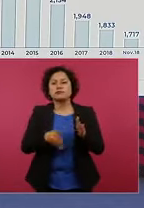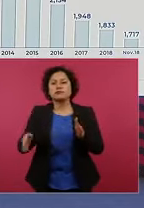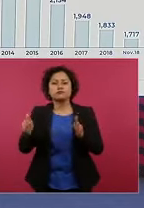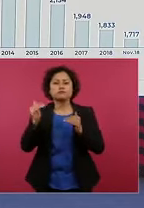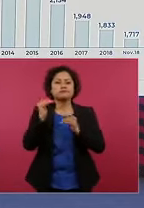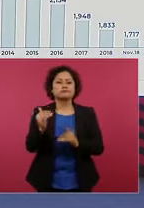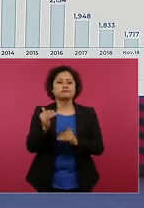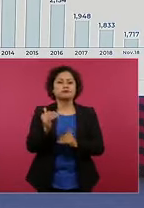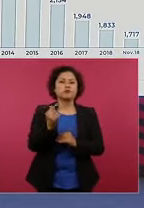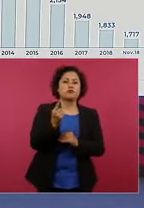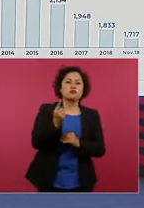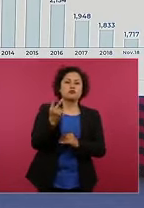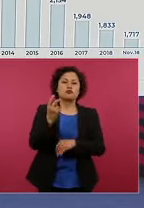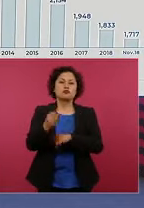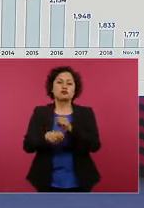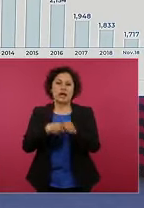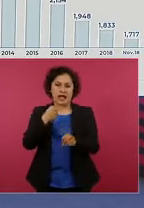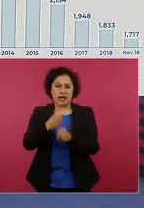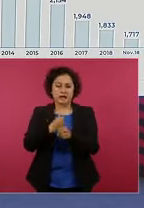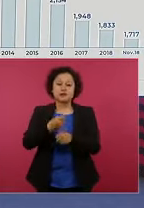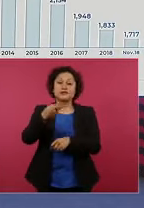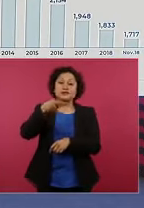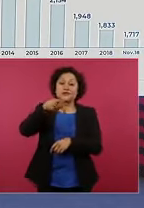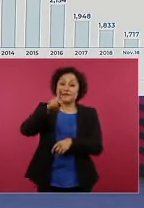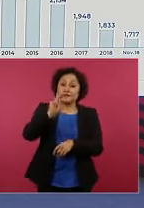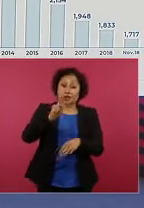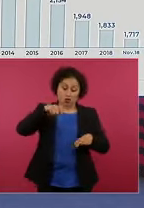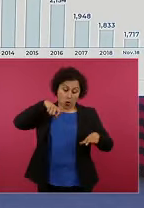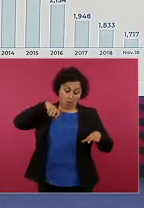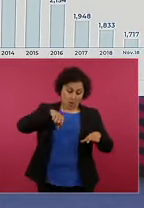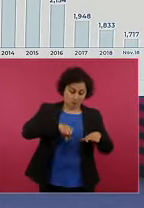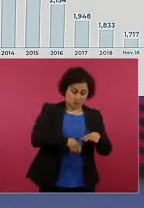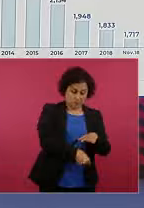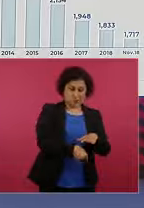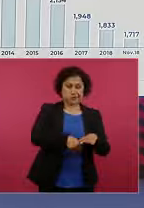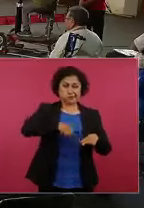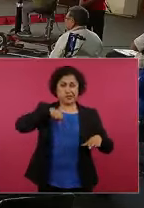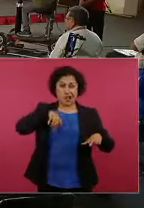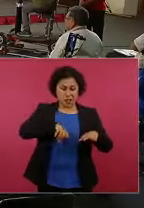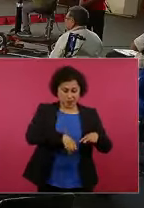pero se empezaron a contaminar los